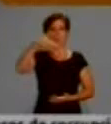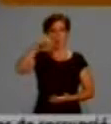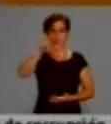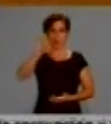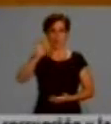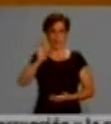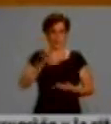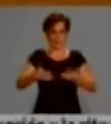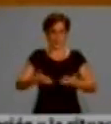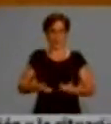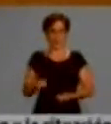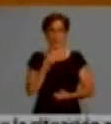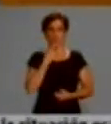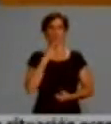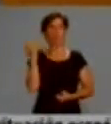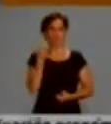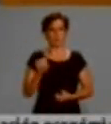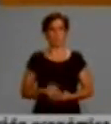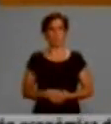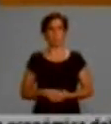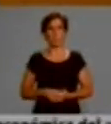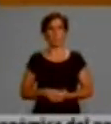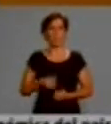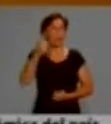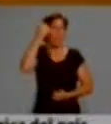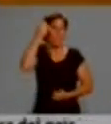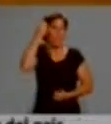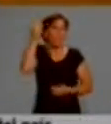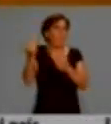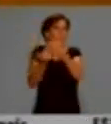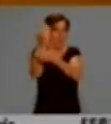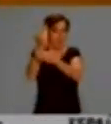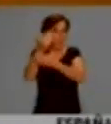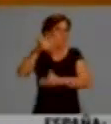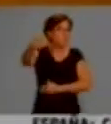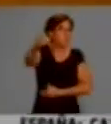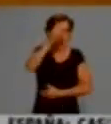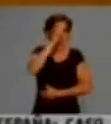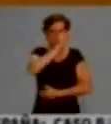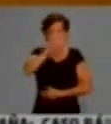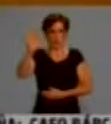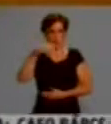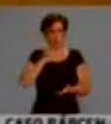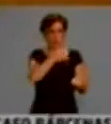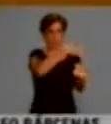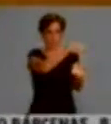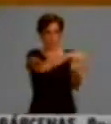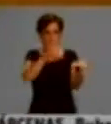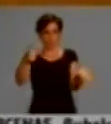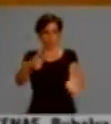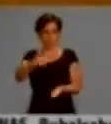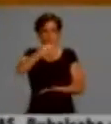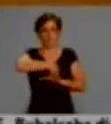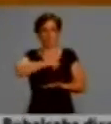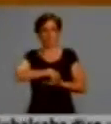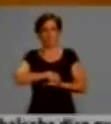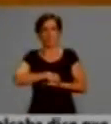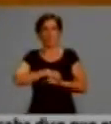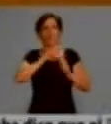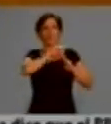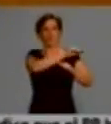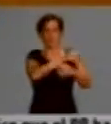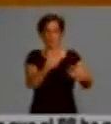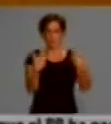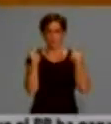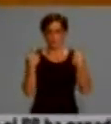como usted. Un día, no sé cuándo, yo le voy a cobrar sus cadáveres, las humillaciones, el